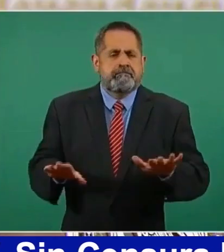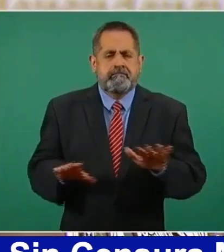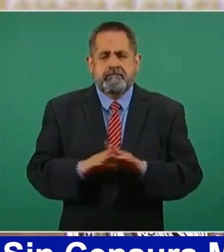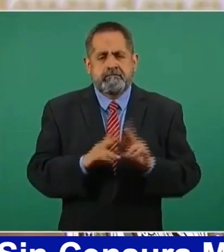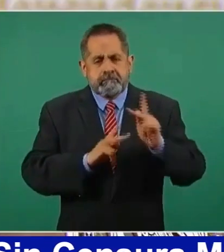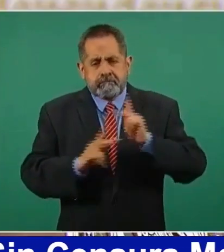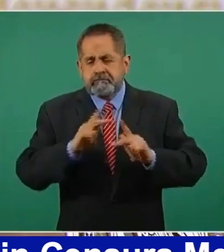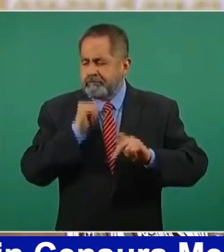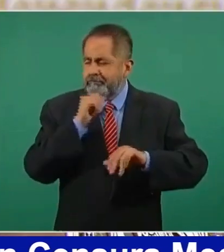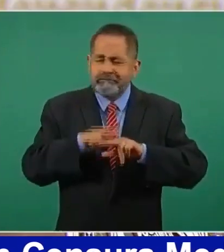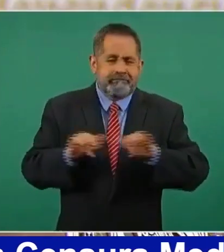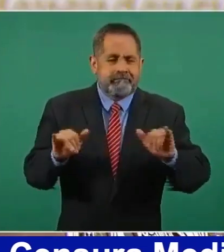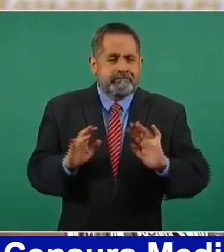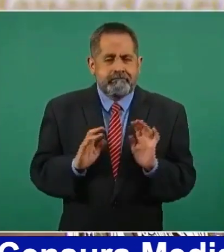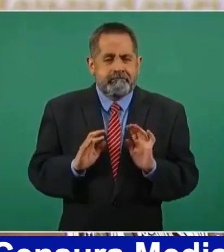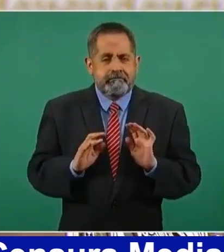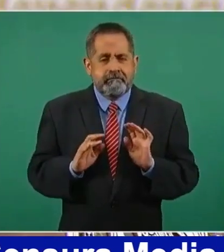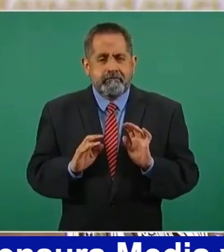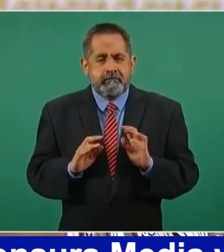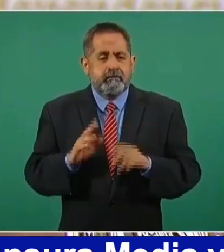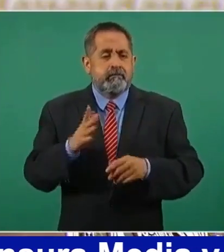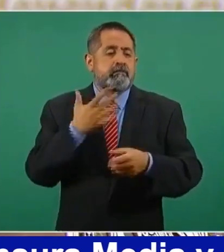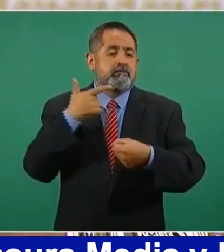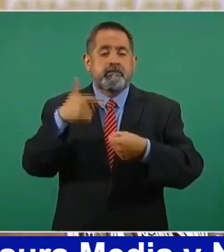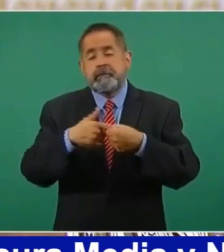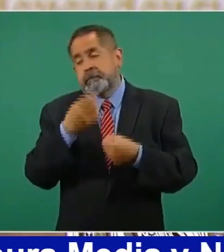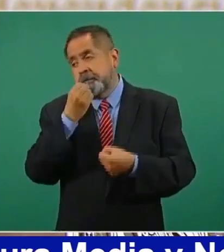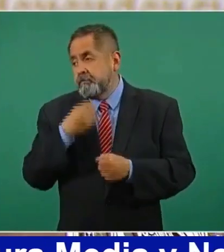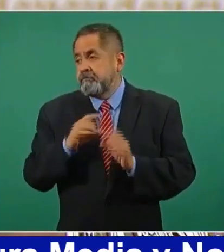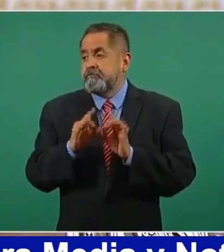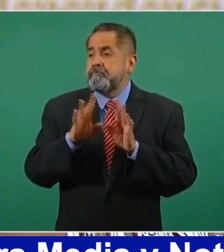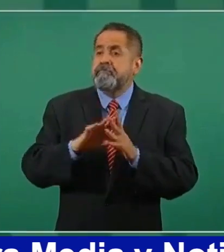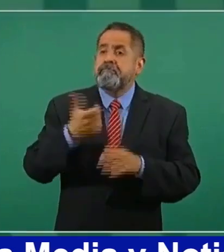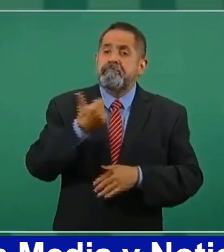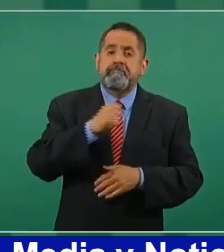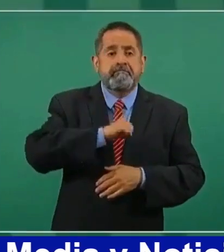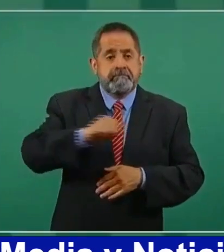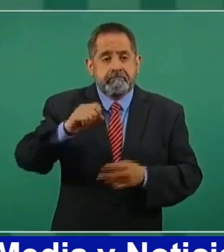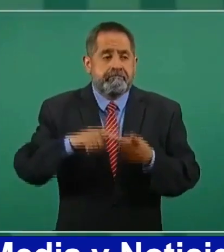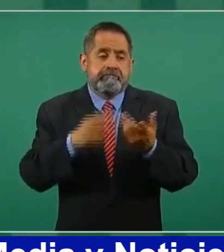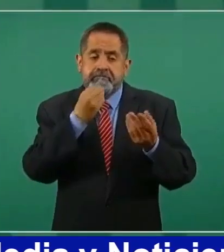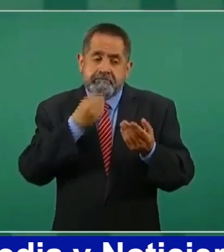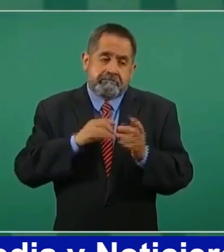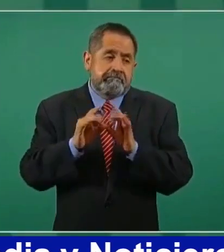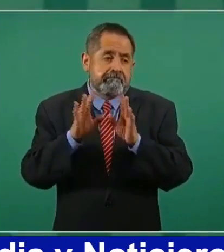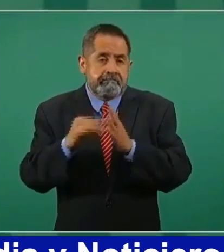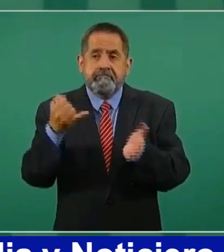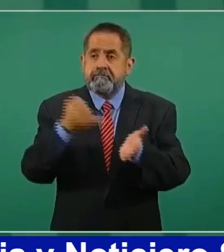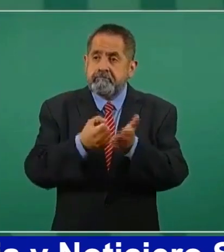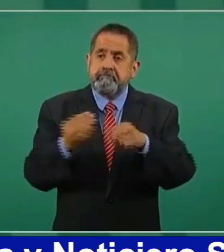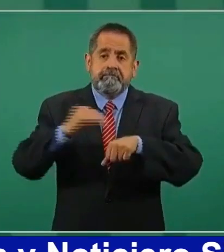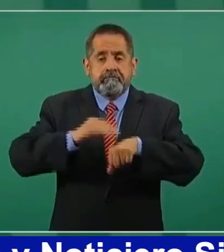ni decretar gasolinazos, ni aumentar impuestos.